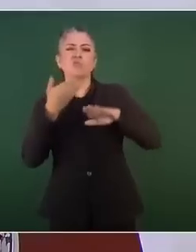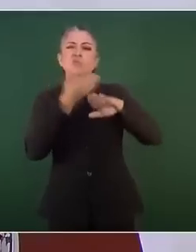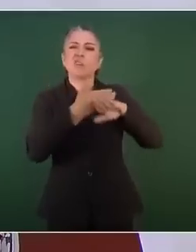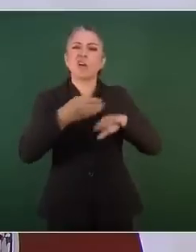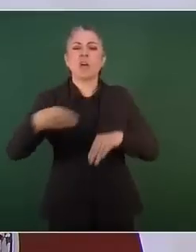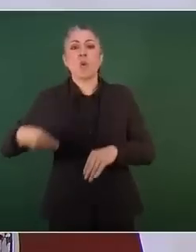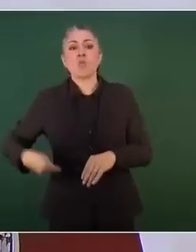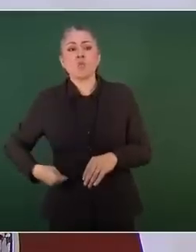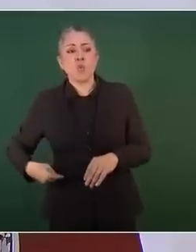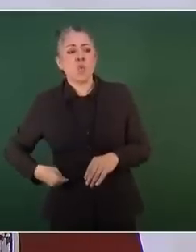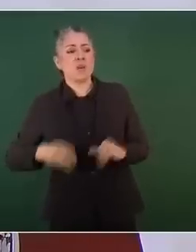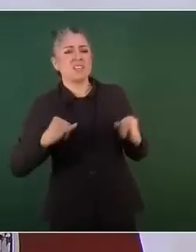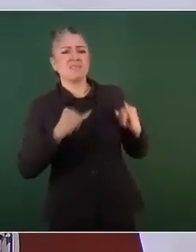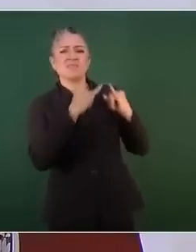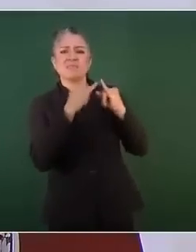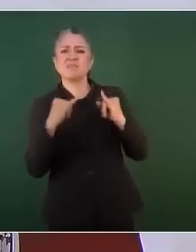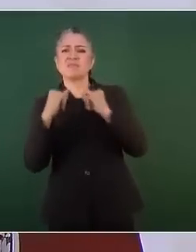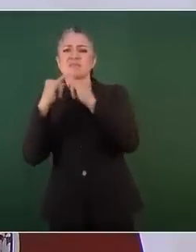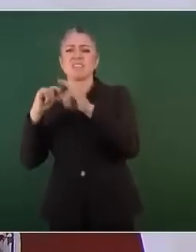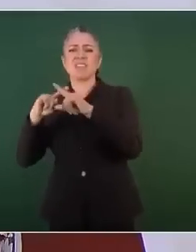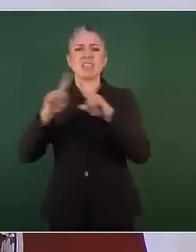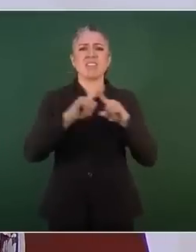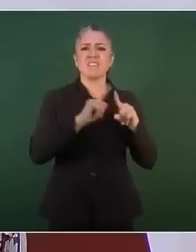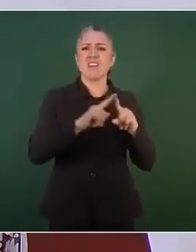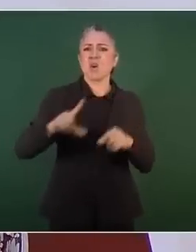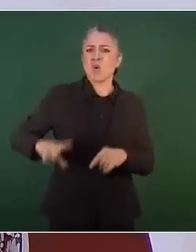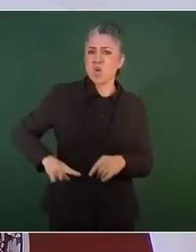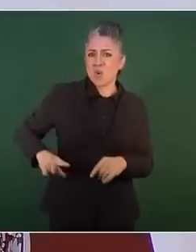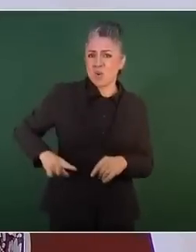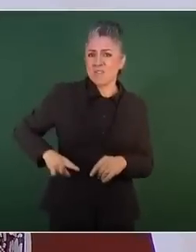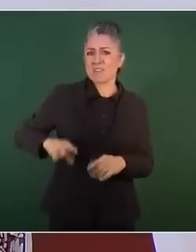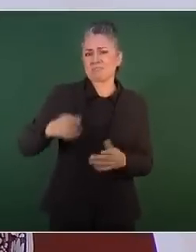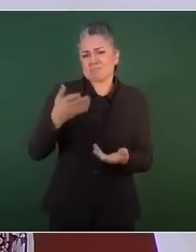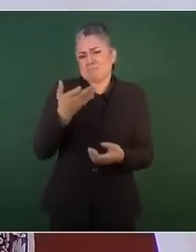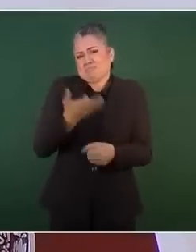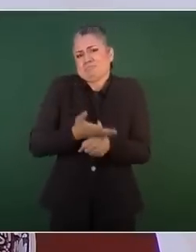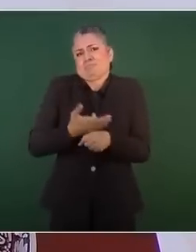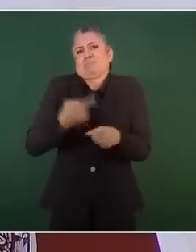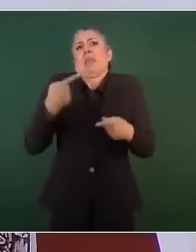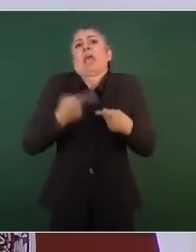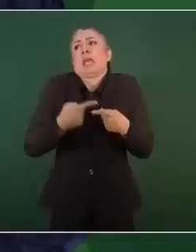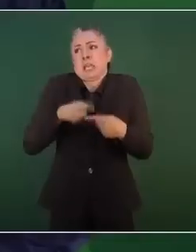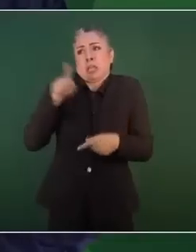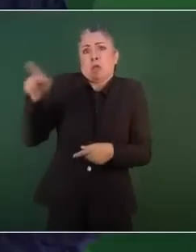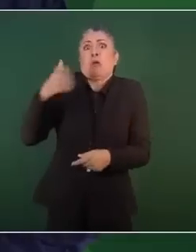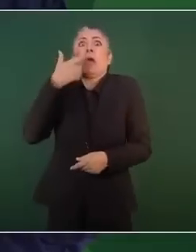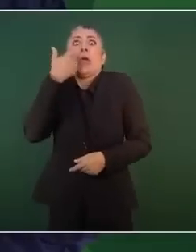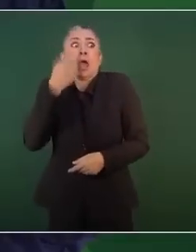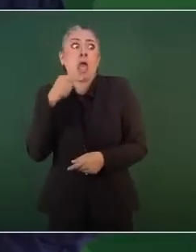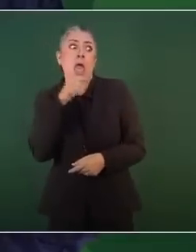a las instituciones, en este caso al ejército mexicano,